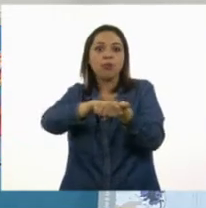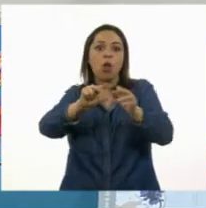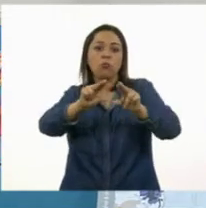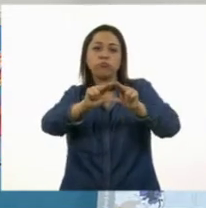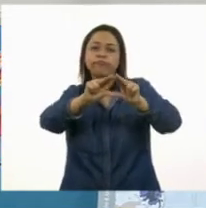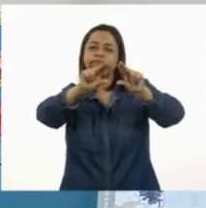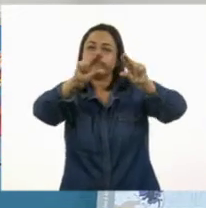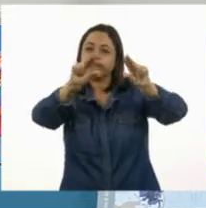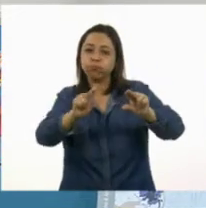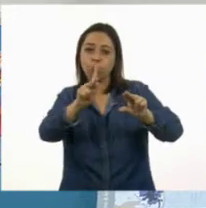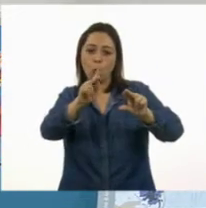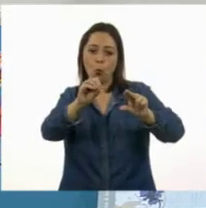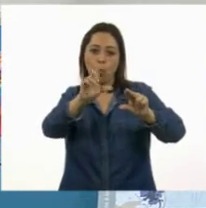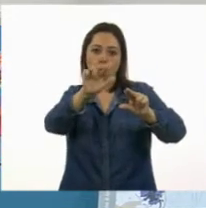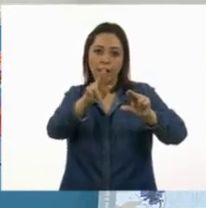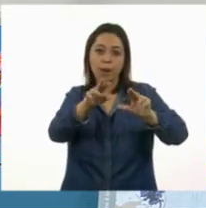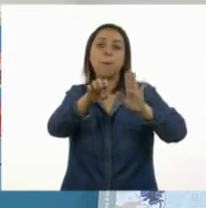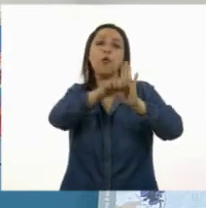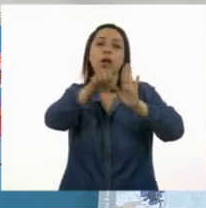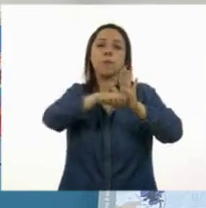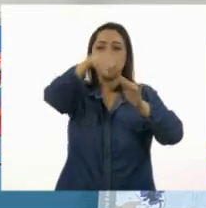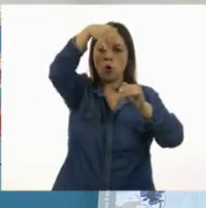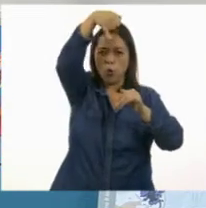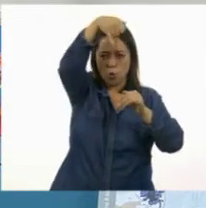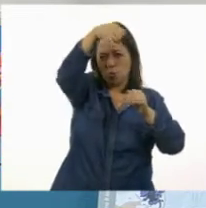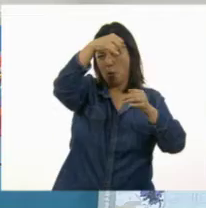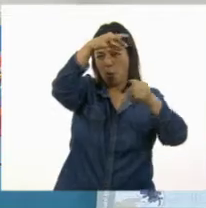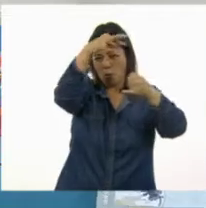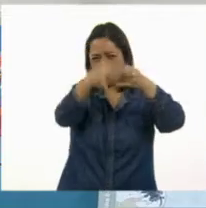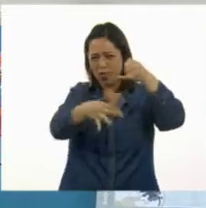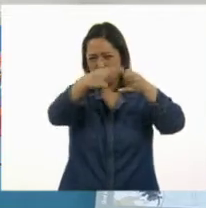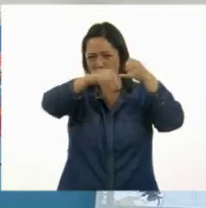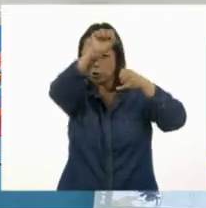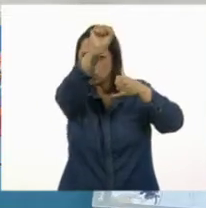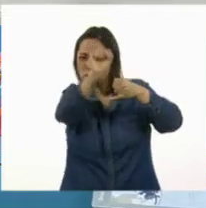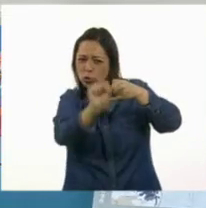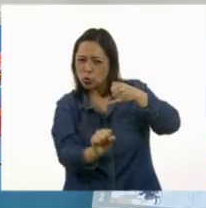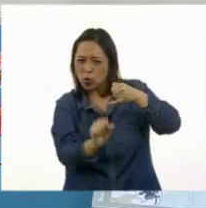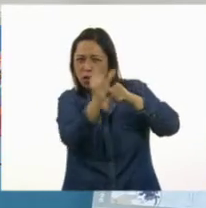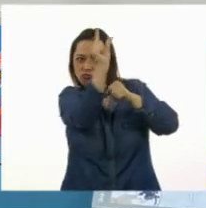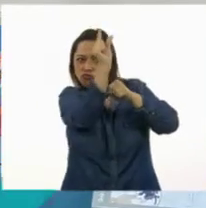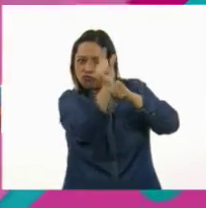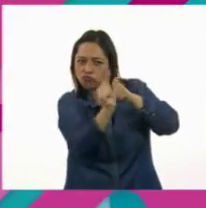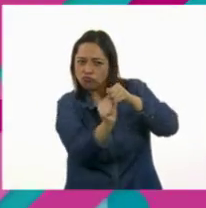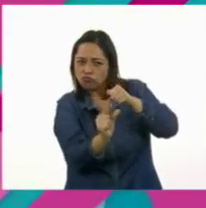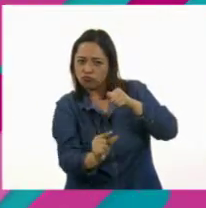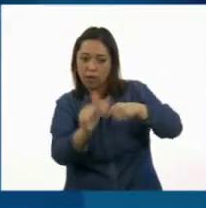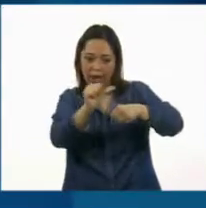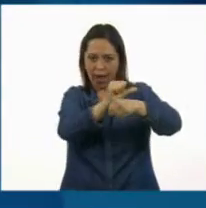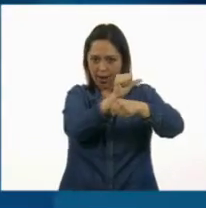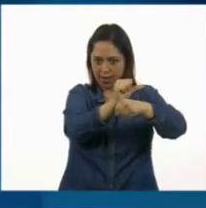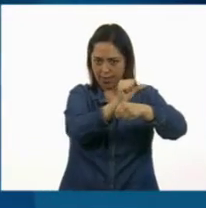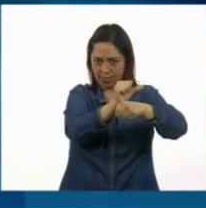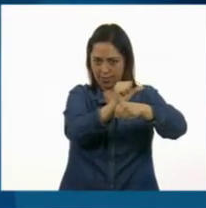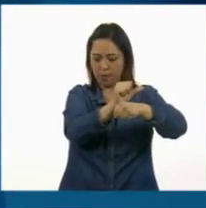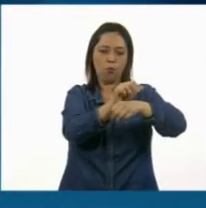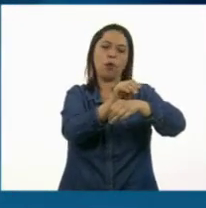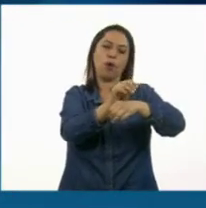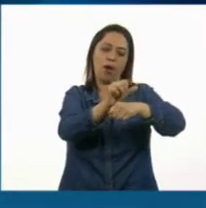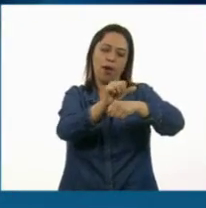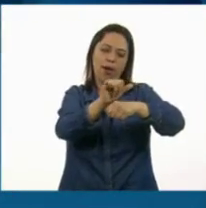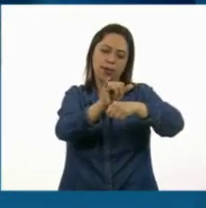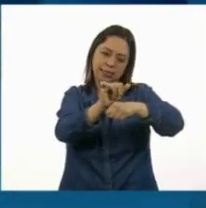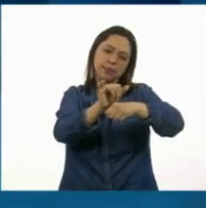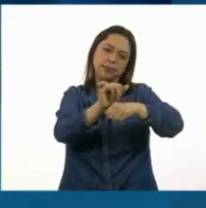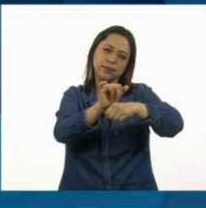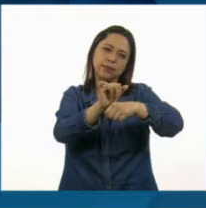algunas porciones de la Patagonia, entre Argentina y Chile. Obsérvenlo. Ah, sí, aquí Vamos a está. observarlo, ubíquenlo exactamente, entre Argentina y